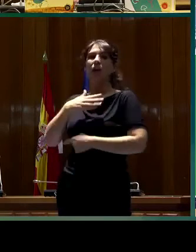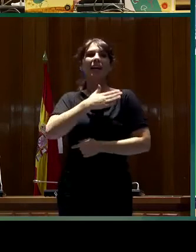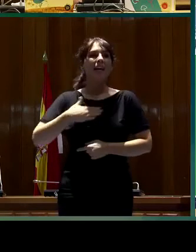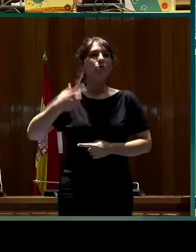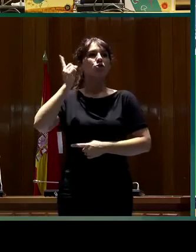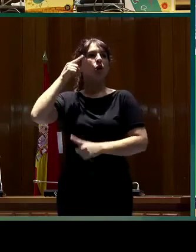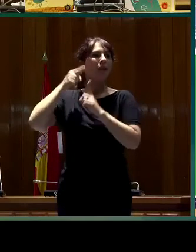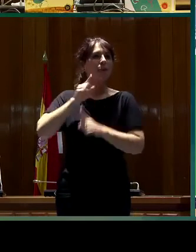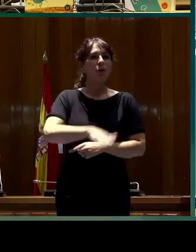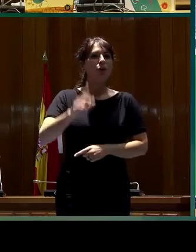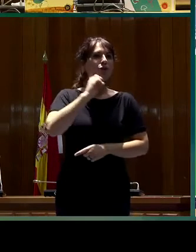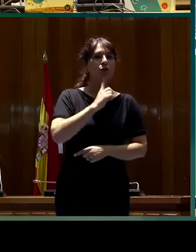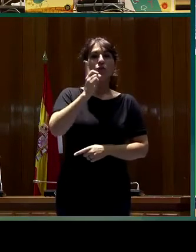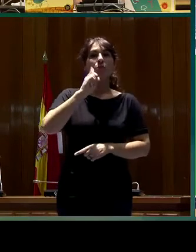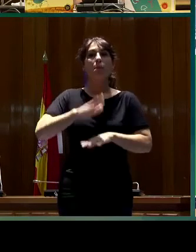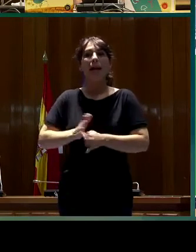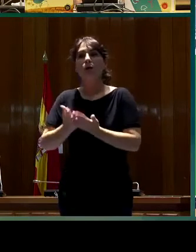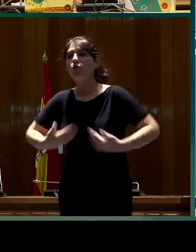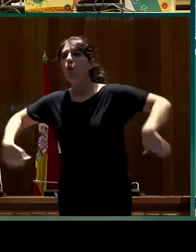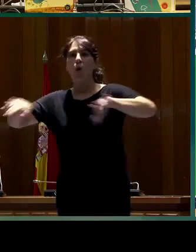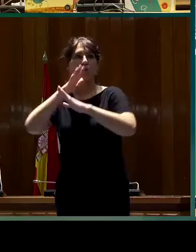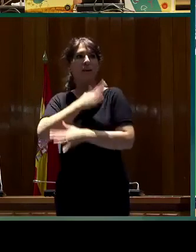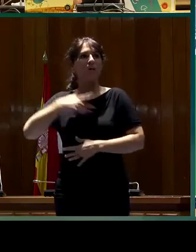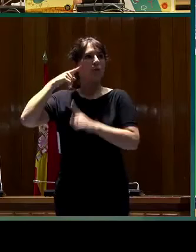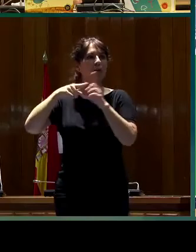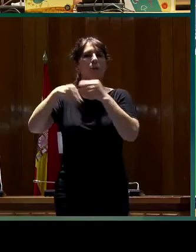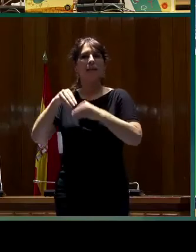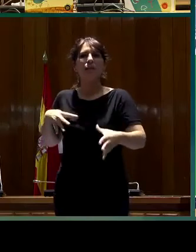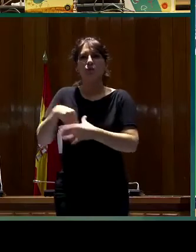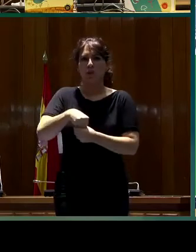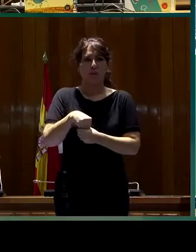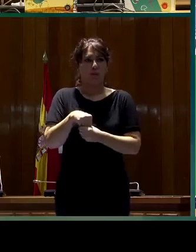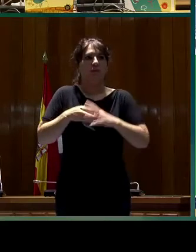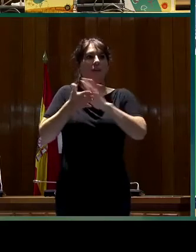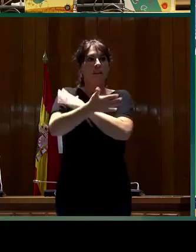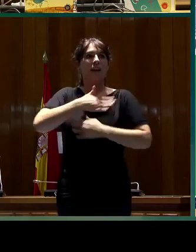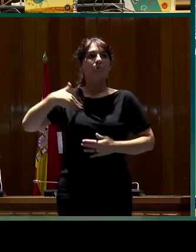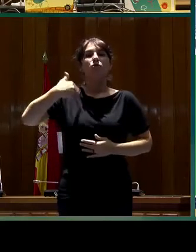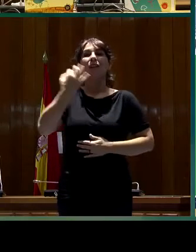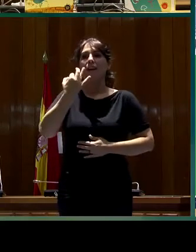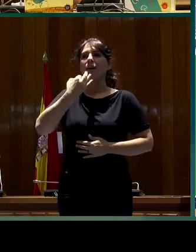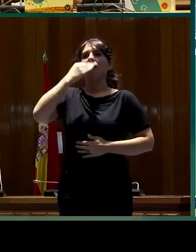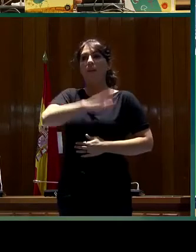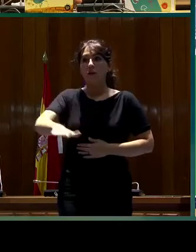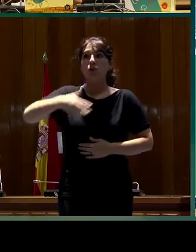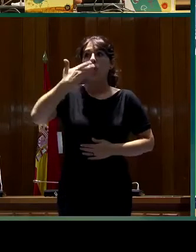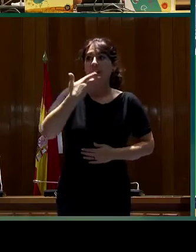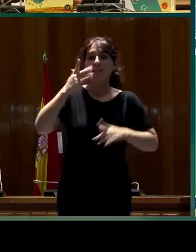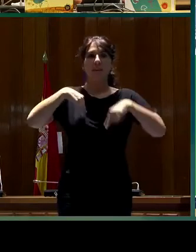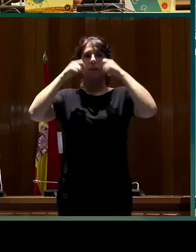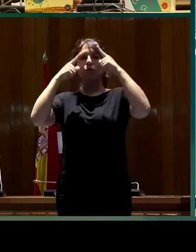para niños sordos, sino para todos, porque lo que pretendemos es la inclusividad. Por lo tanto, que los niños oyentes descubrieran una